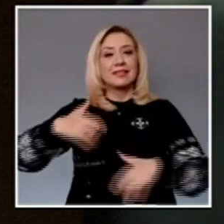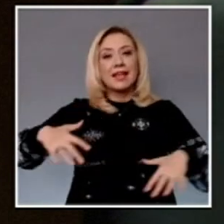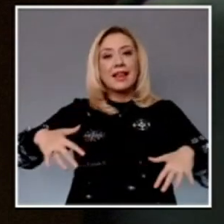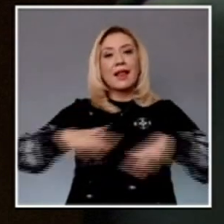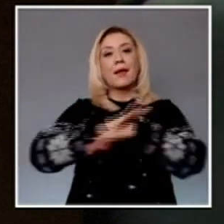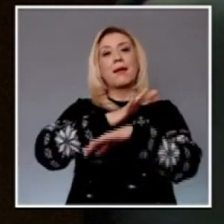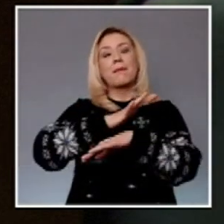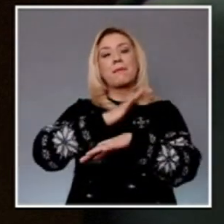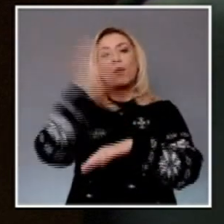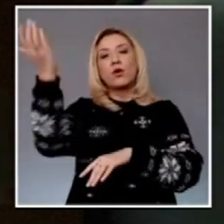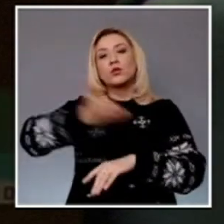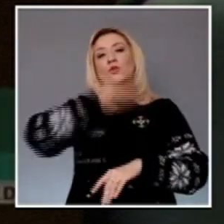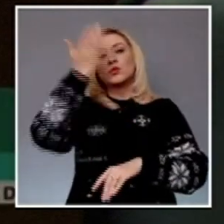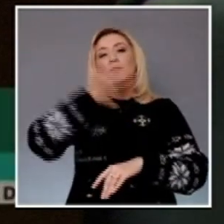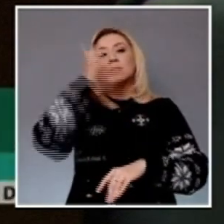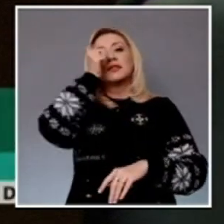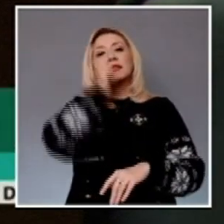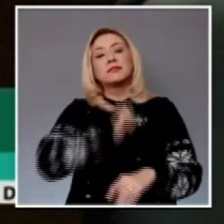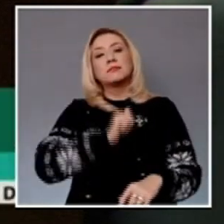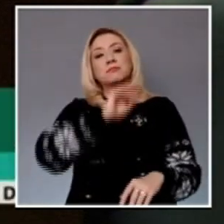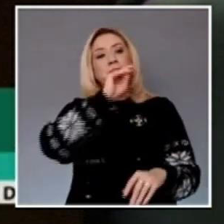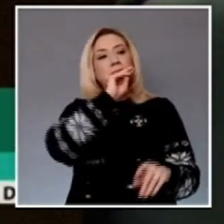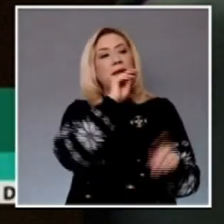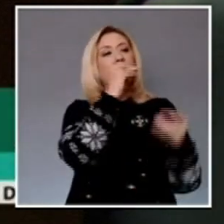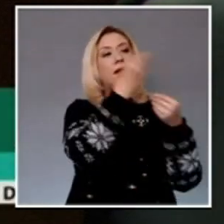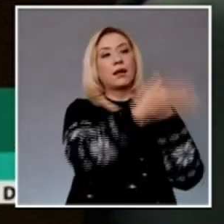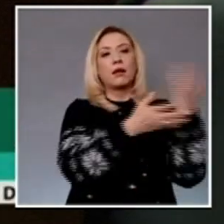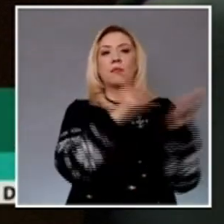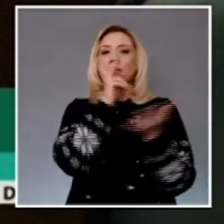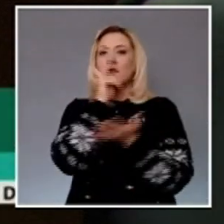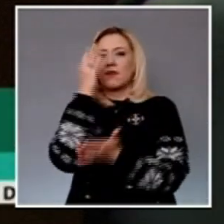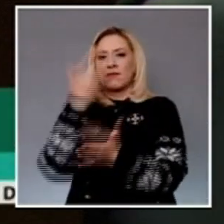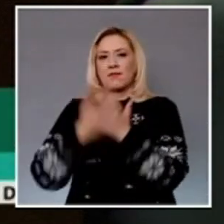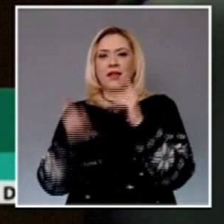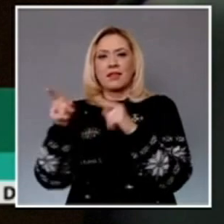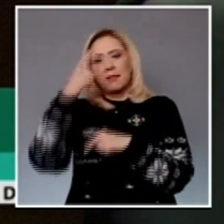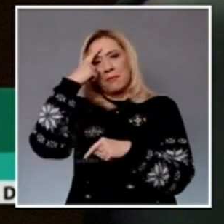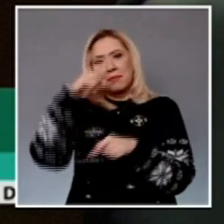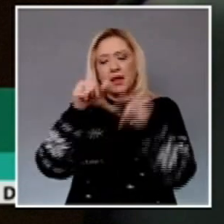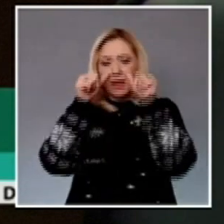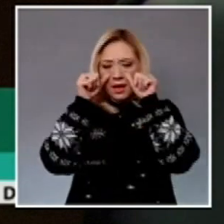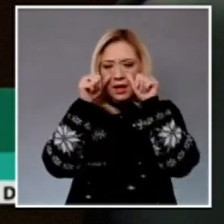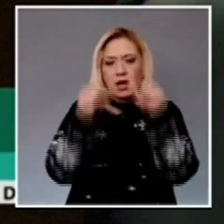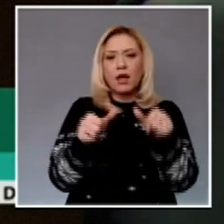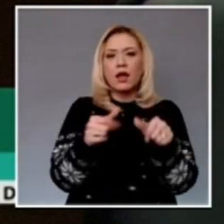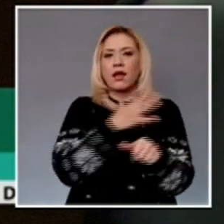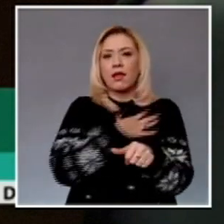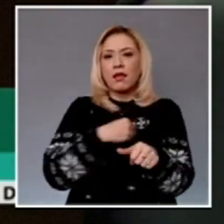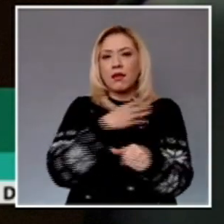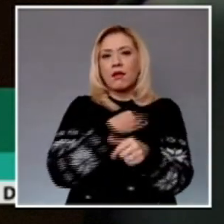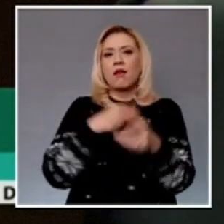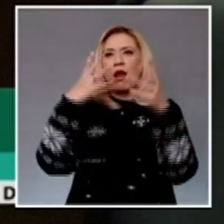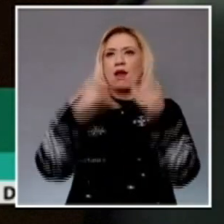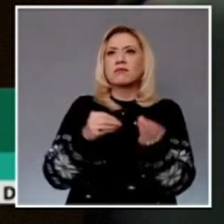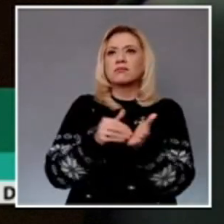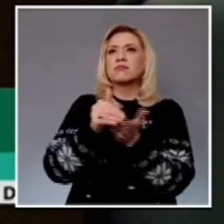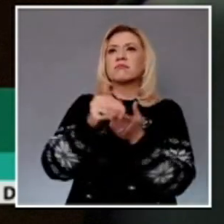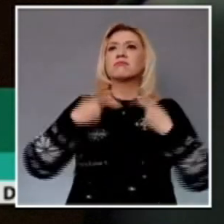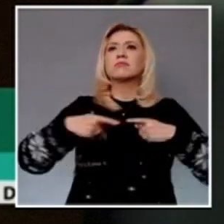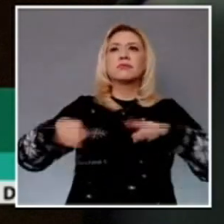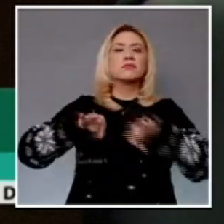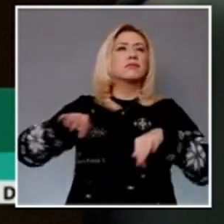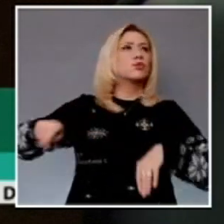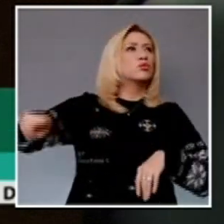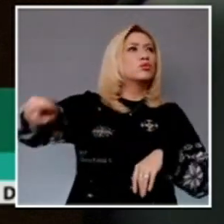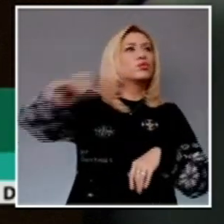la paternidad, pero también la vida de millones de trabajadores que, a partir de que el Senado también apruebe esta